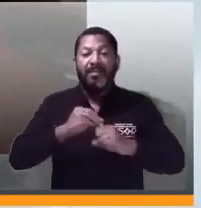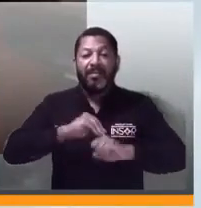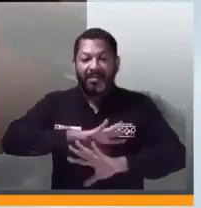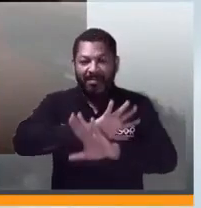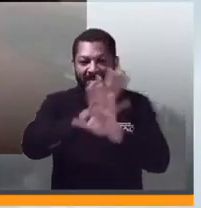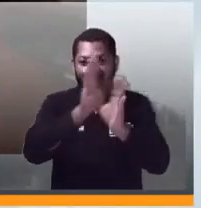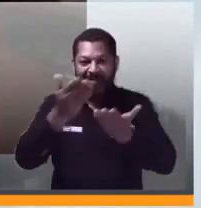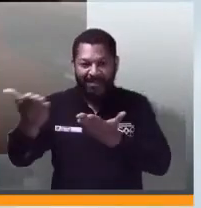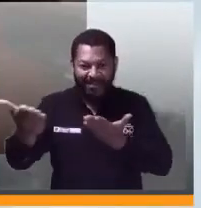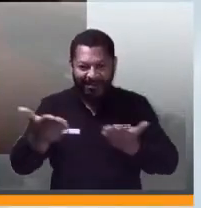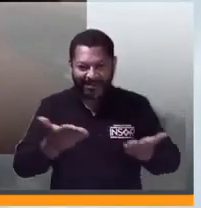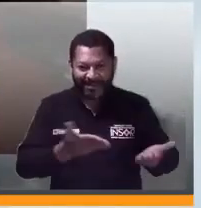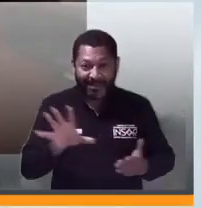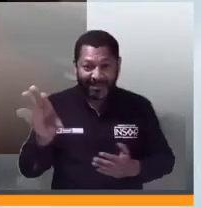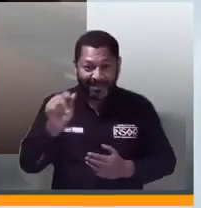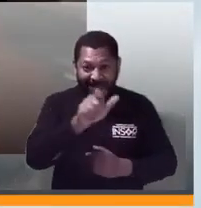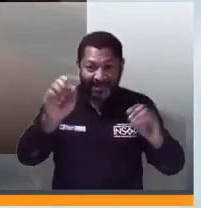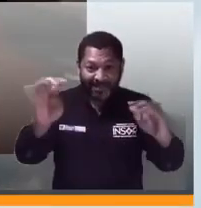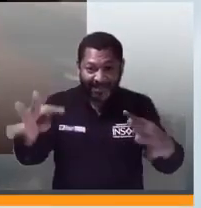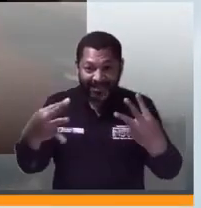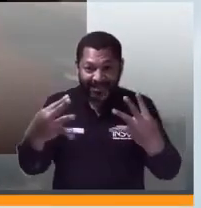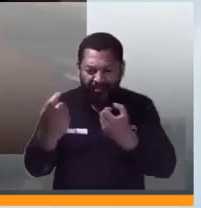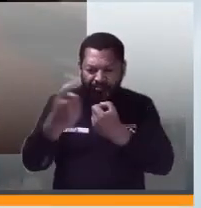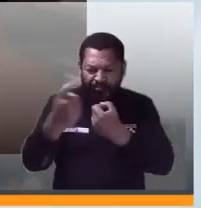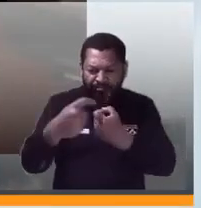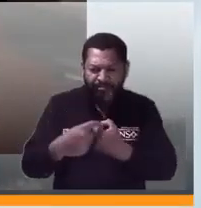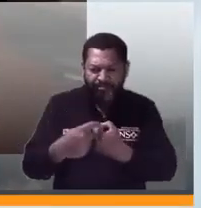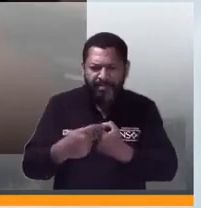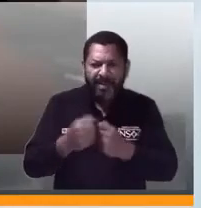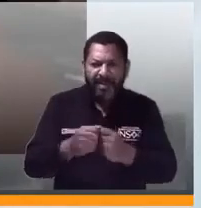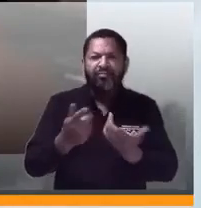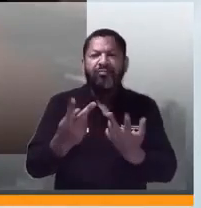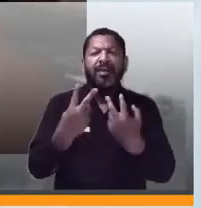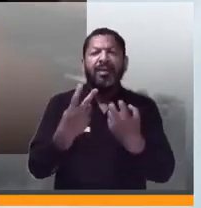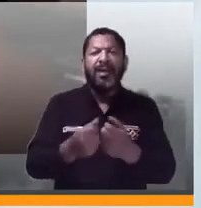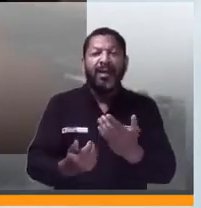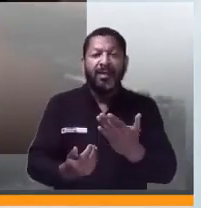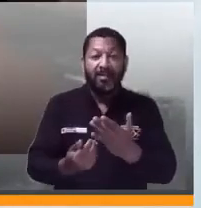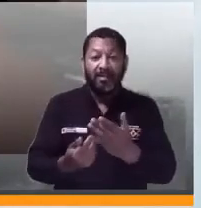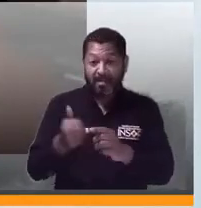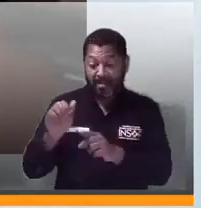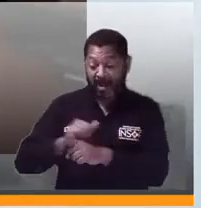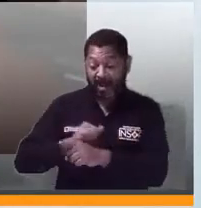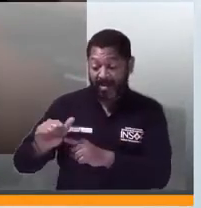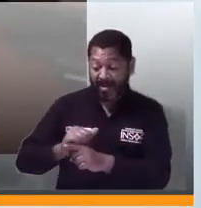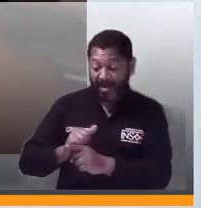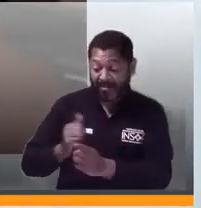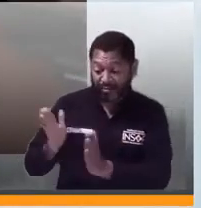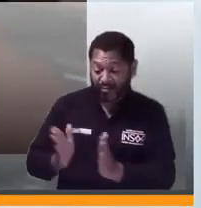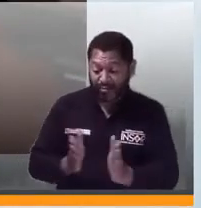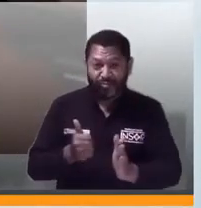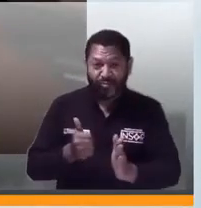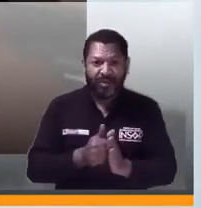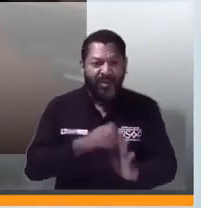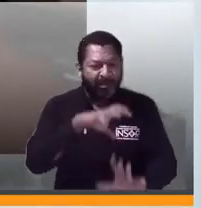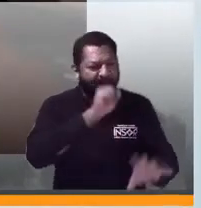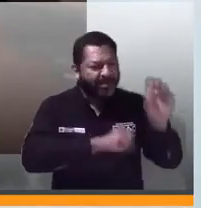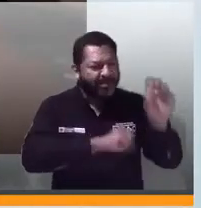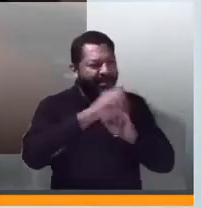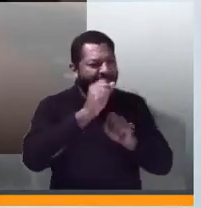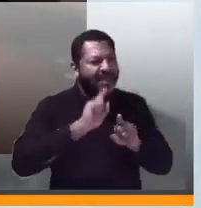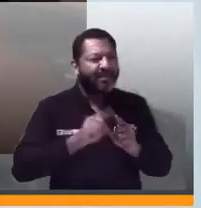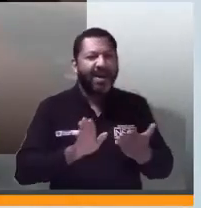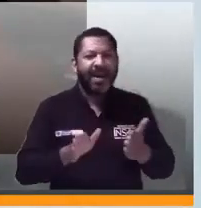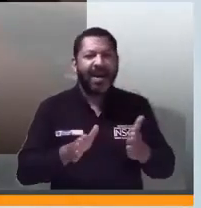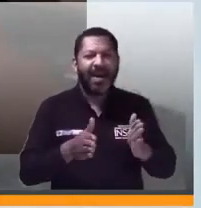Buenos días, bienvenidos a todos los que en este momento se conectan a este panel sobre buenas prácticas y lecciones aprendidas